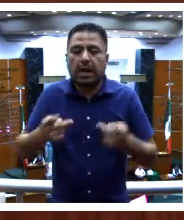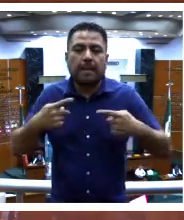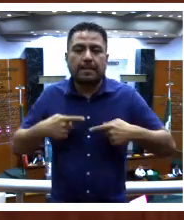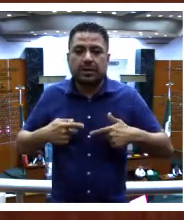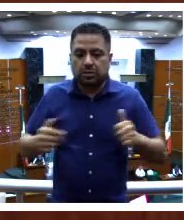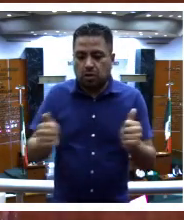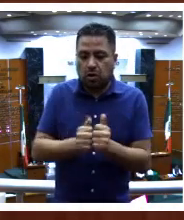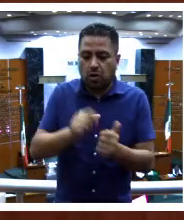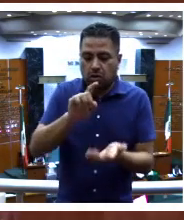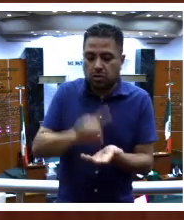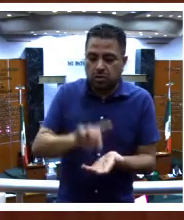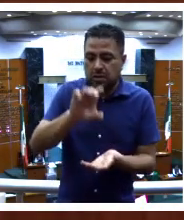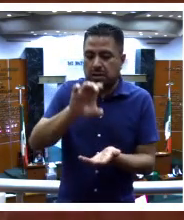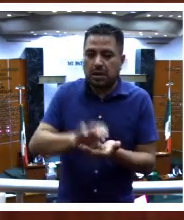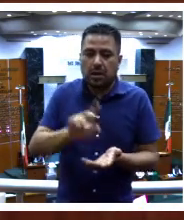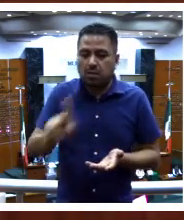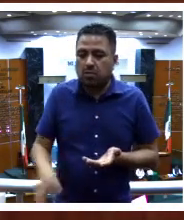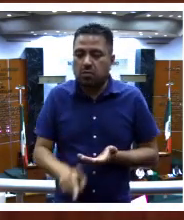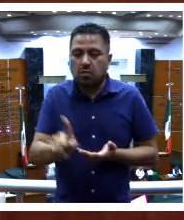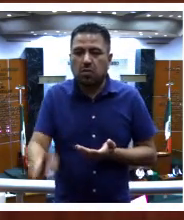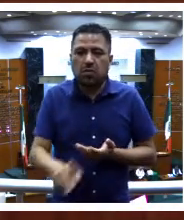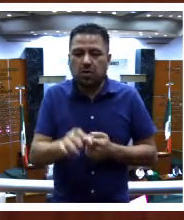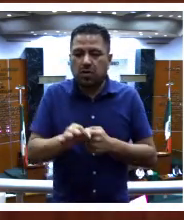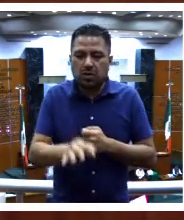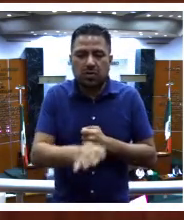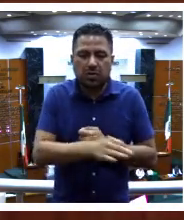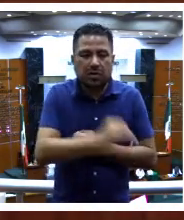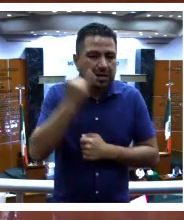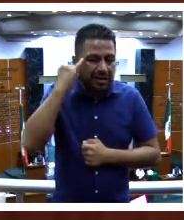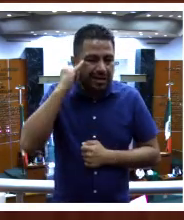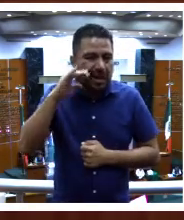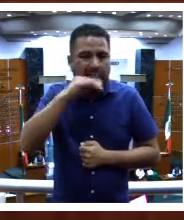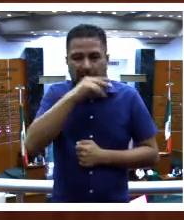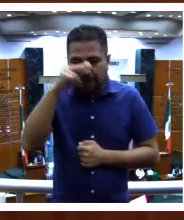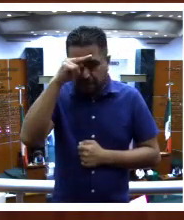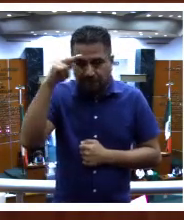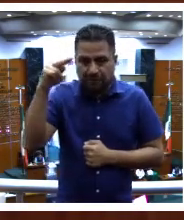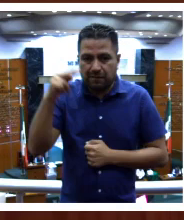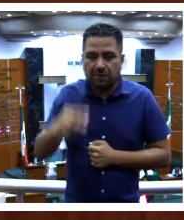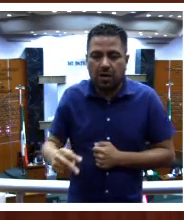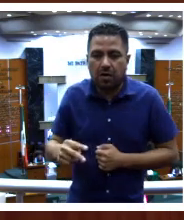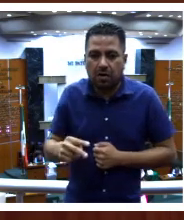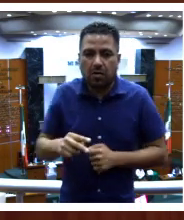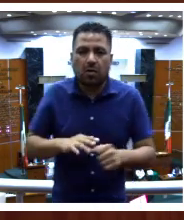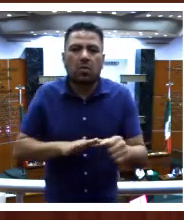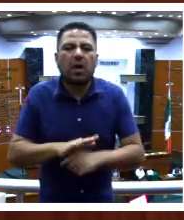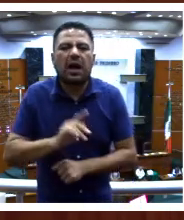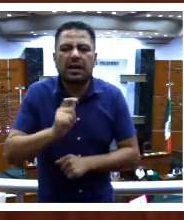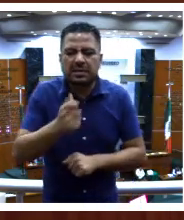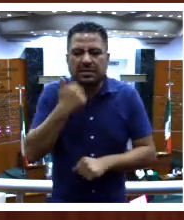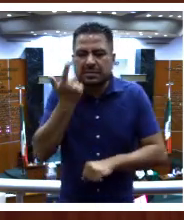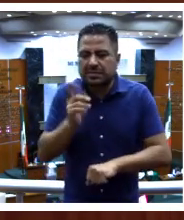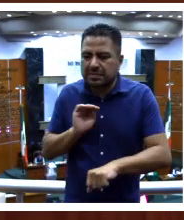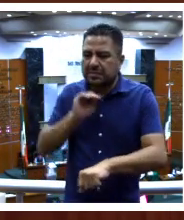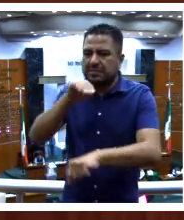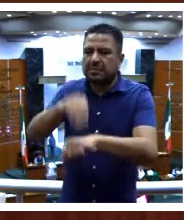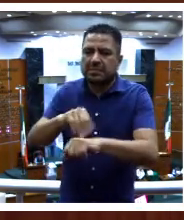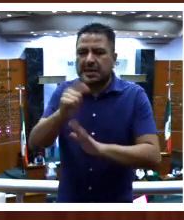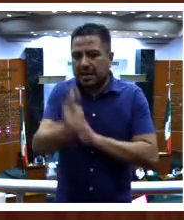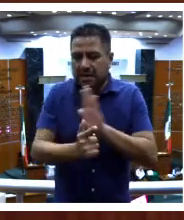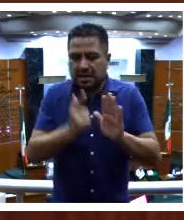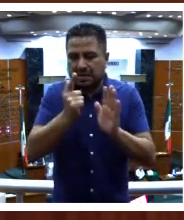personas con discapacidad y a pueblos y comunidades indígenas y afromexicanas que pretenden generar una